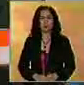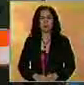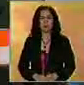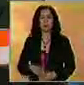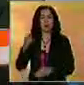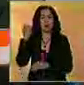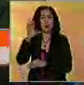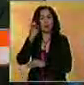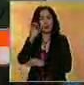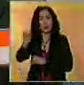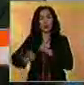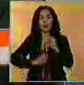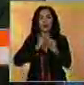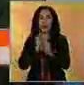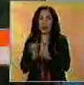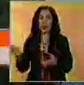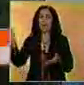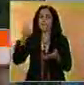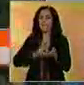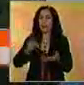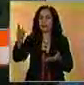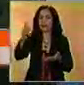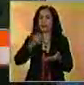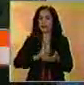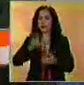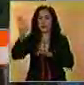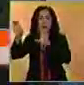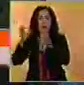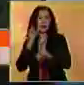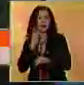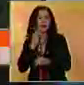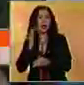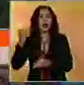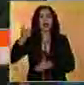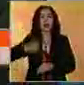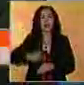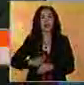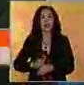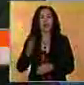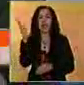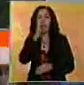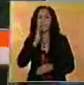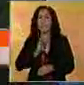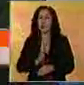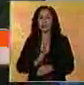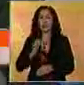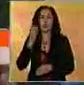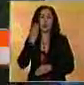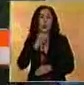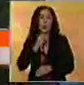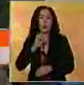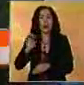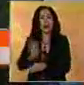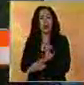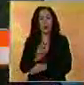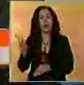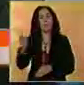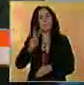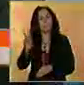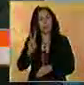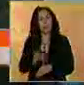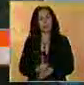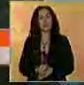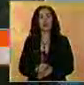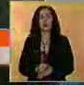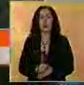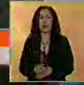Un foro internacional donde participan países como la Argentina, el Brasil, Cuba, Ecuador y Venezuela,